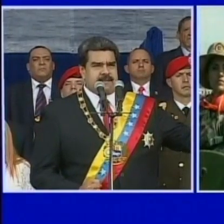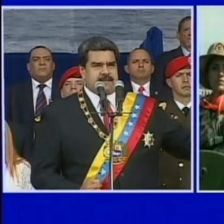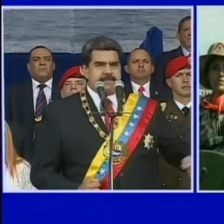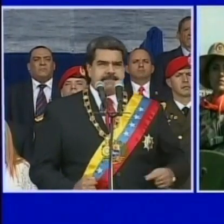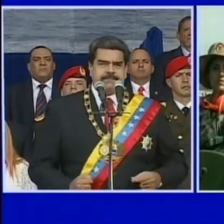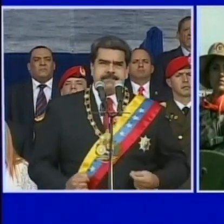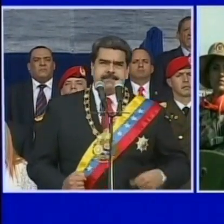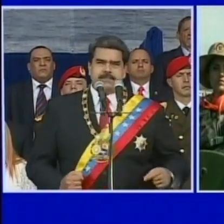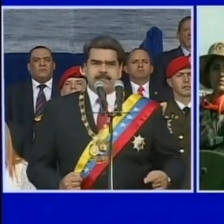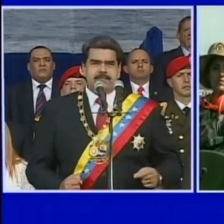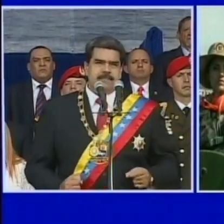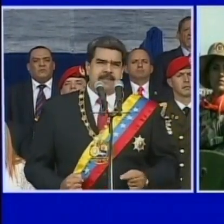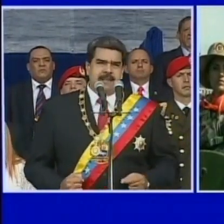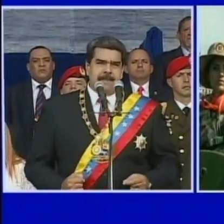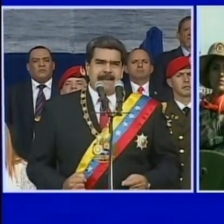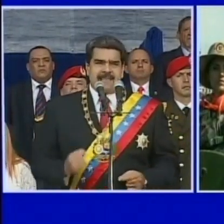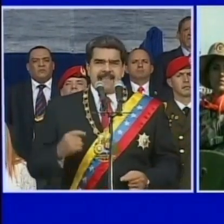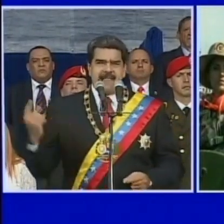1823,